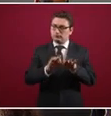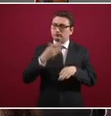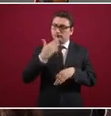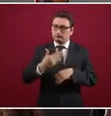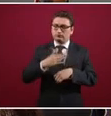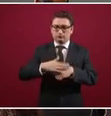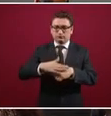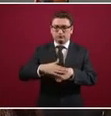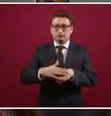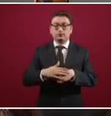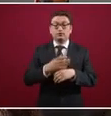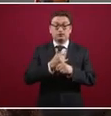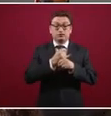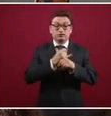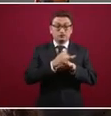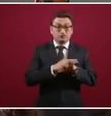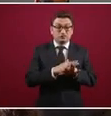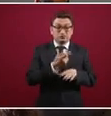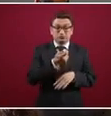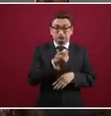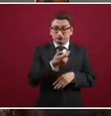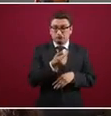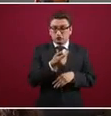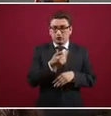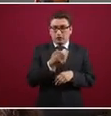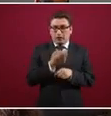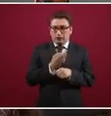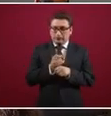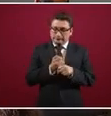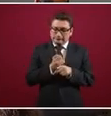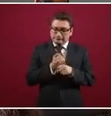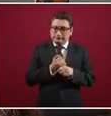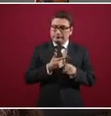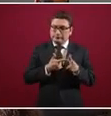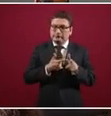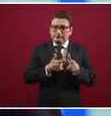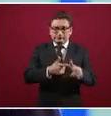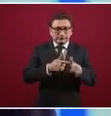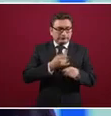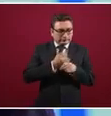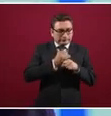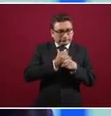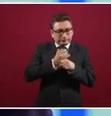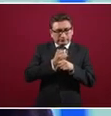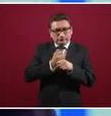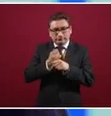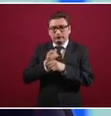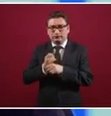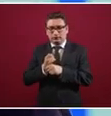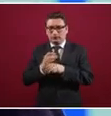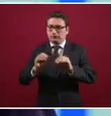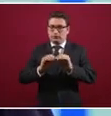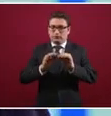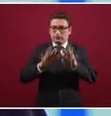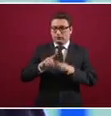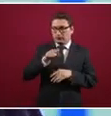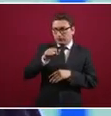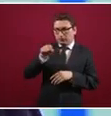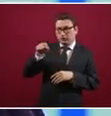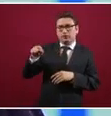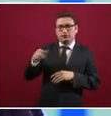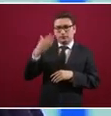poca información que tenemos hasta el día de hoy y que seguimos reconstruyendo junto con los diferentes fuentes de información